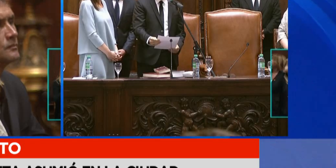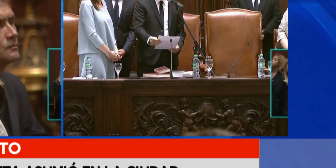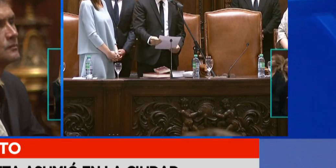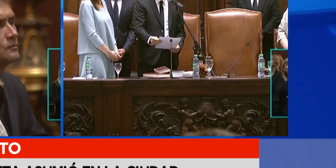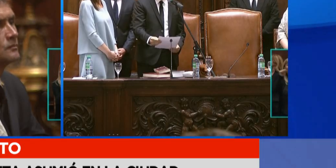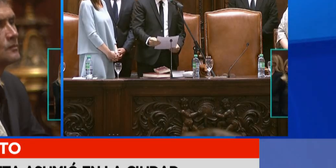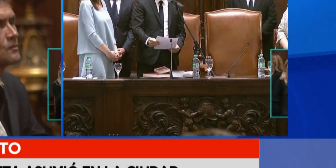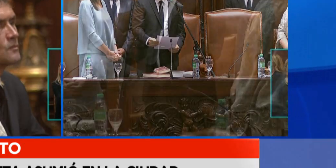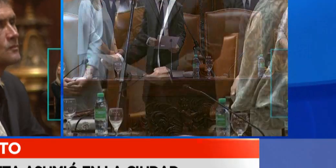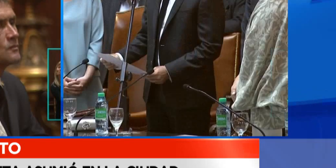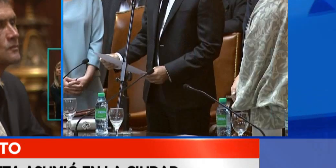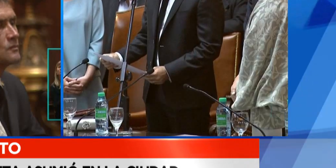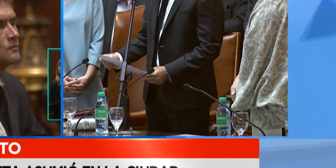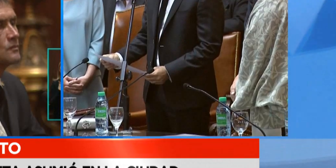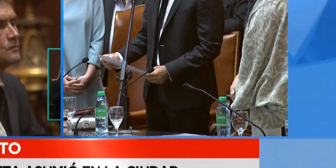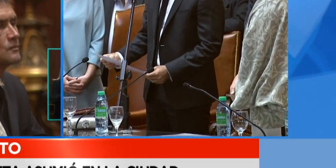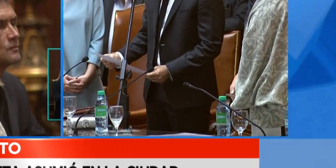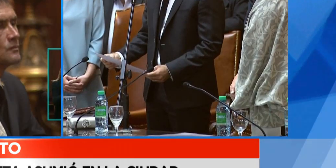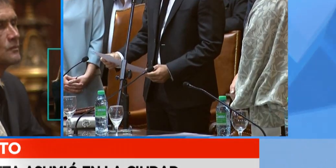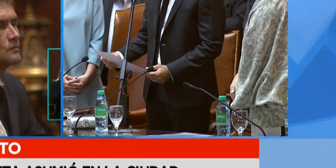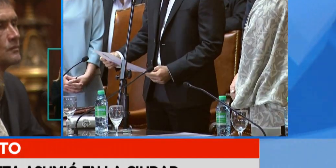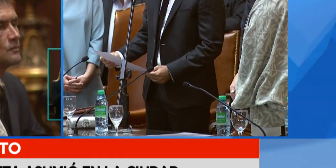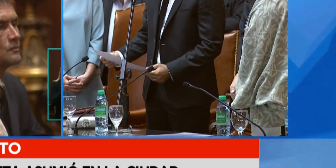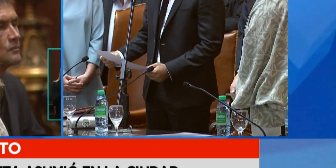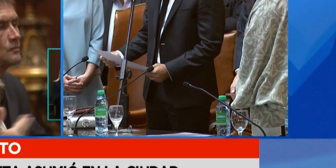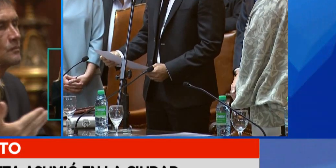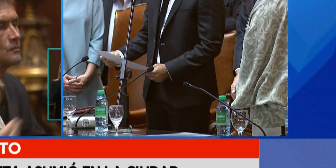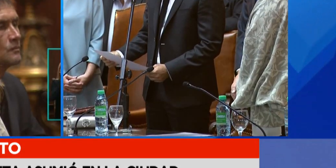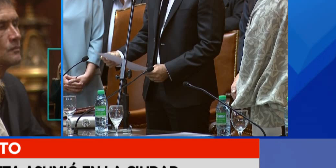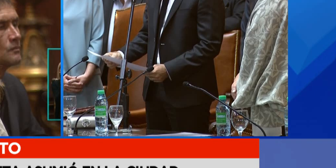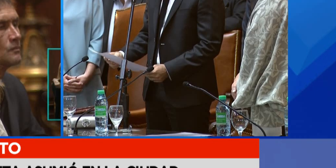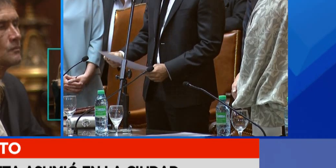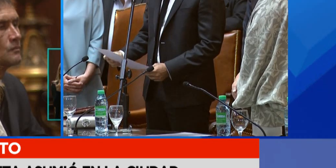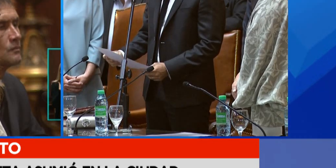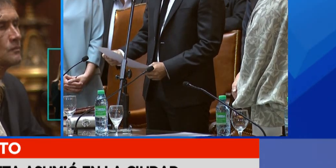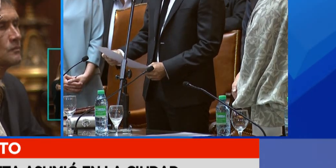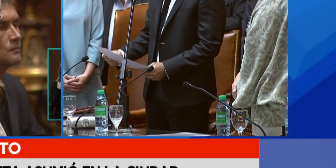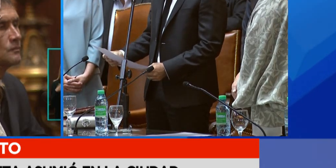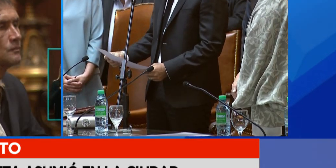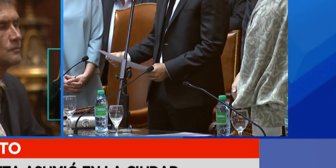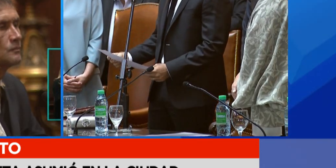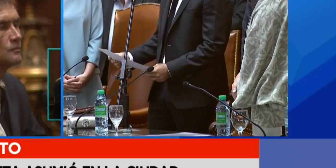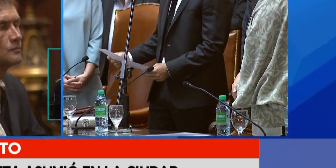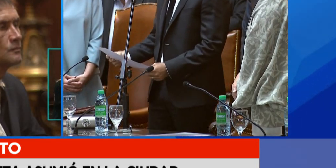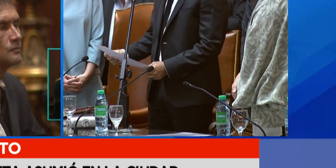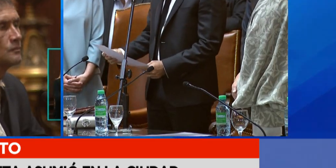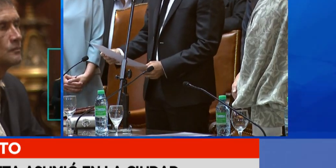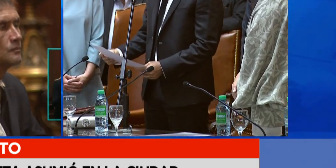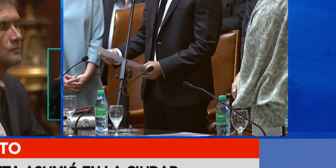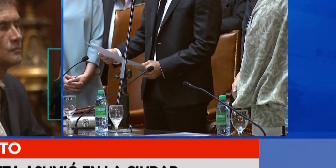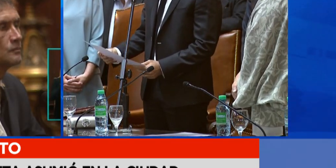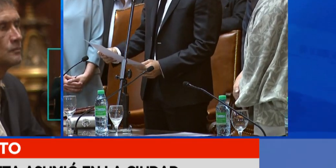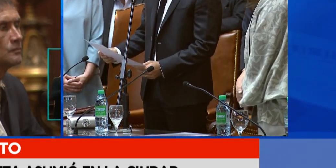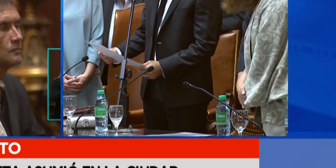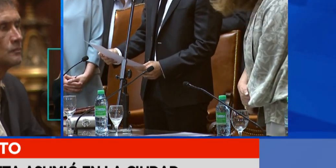el flamante jefe de gobierno de la ciudad de Buenos Aires está haciendo uso de la palabra ante la Asamblea Legislativa porteña. Y esa es responsabilidad